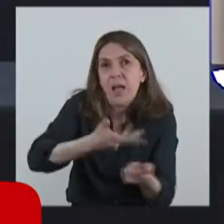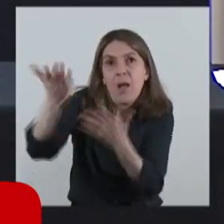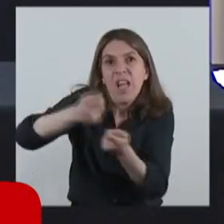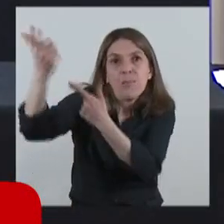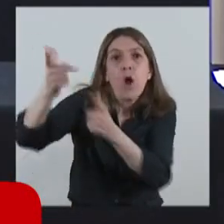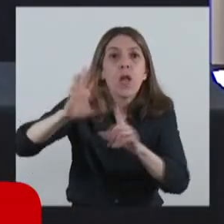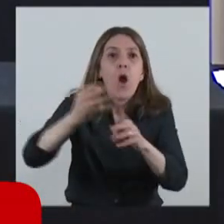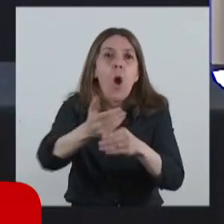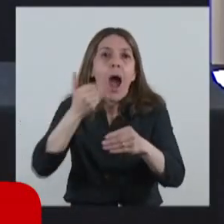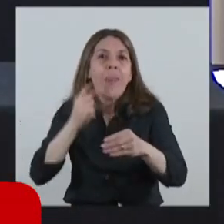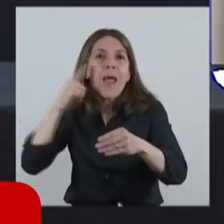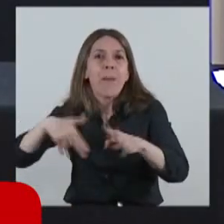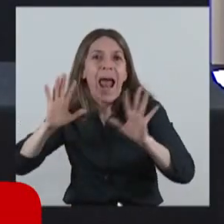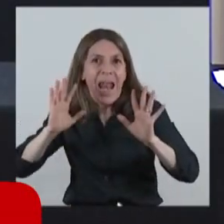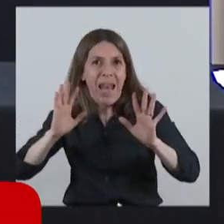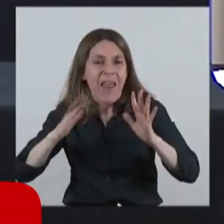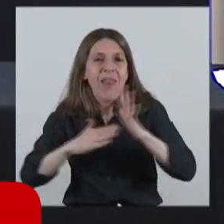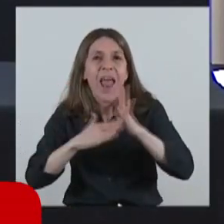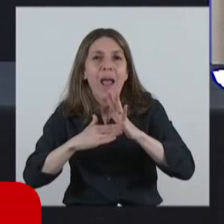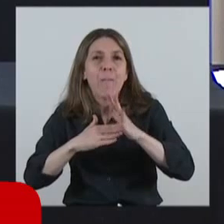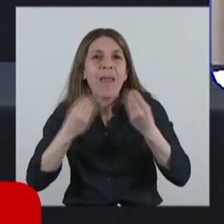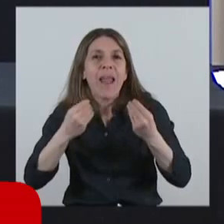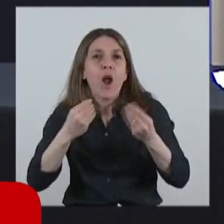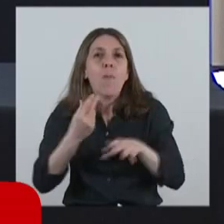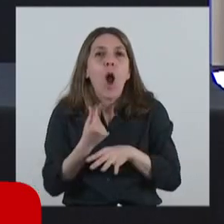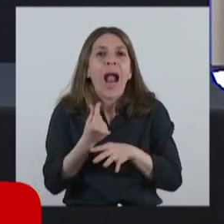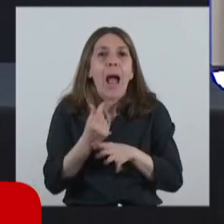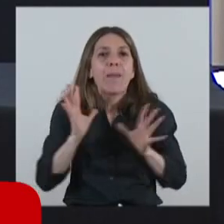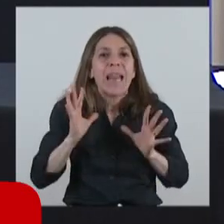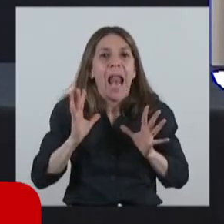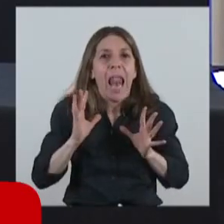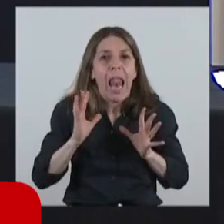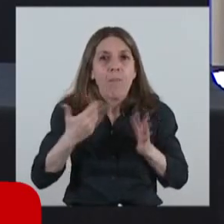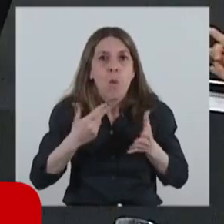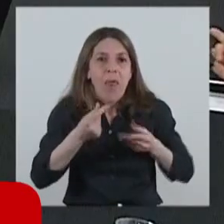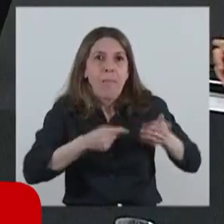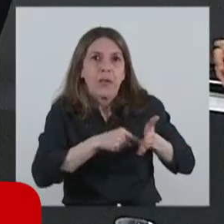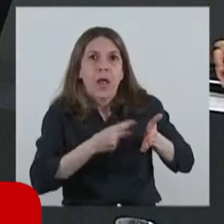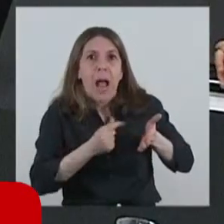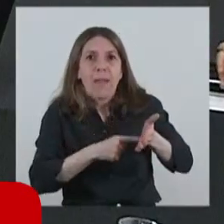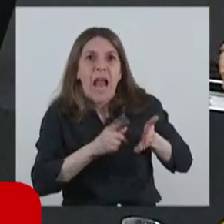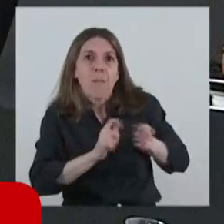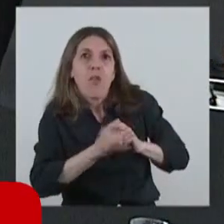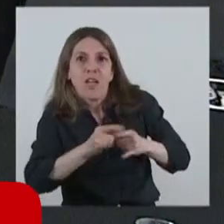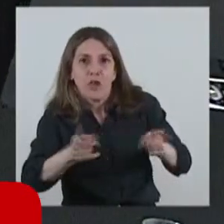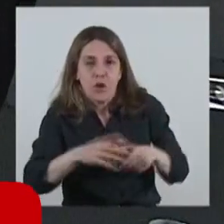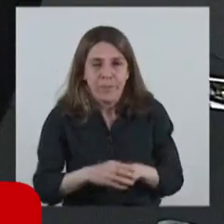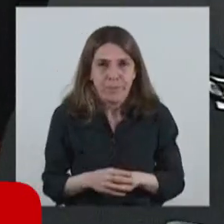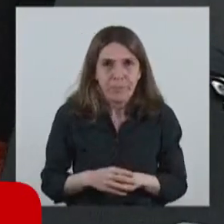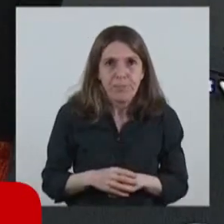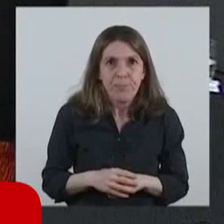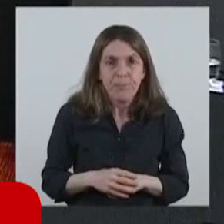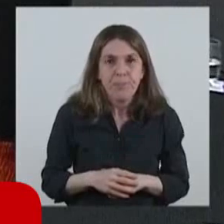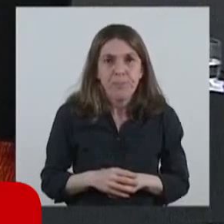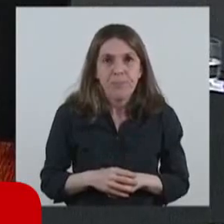previa al momento en que las regulaciones de la cuenta de capital puedan ser modificadas. Matías.